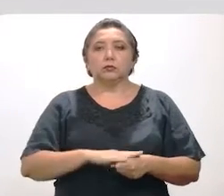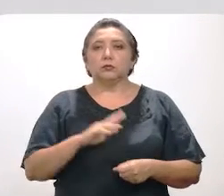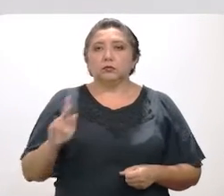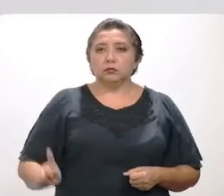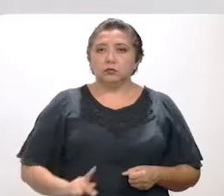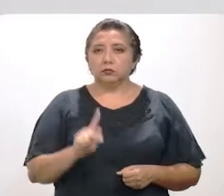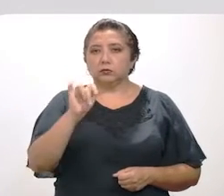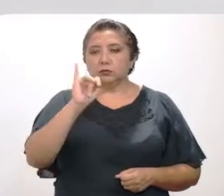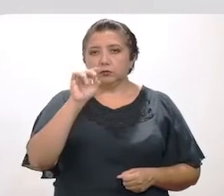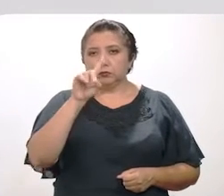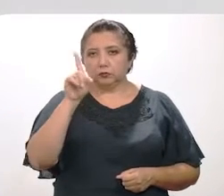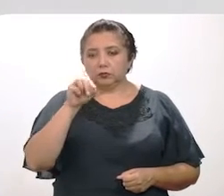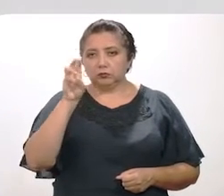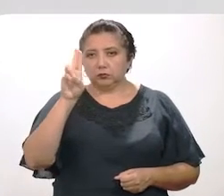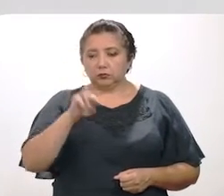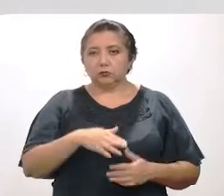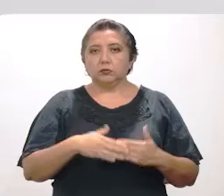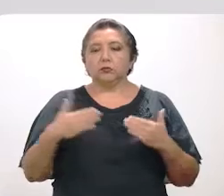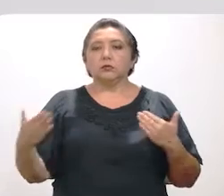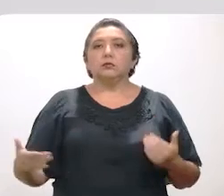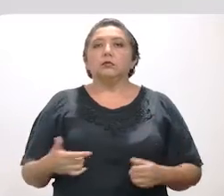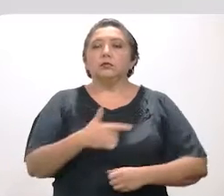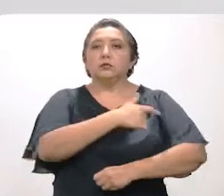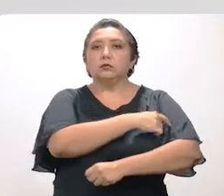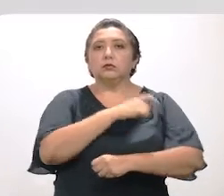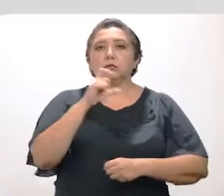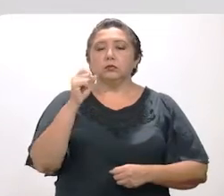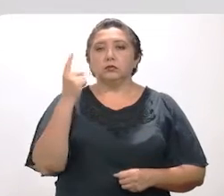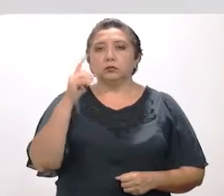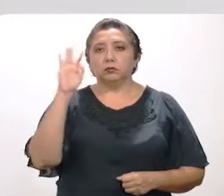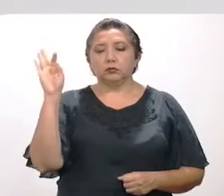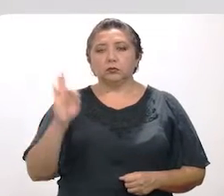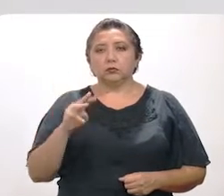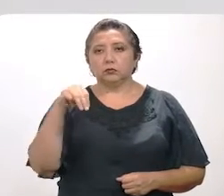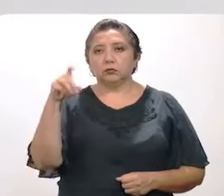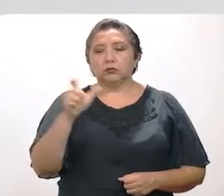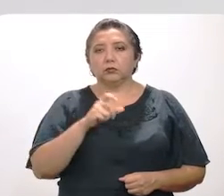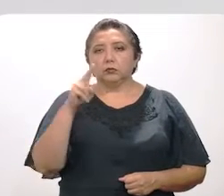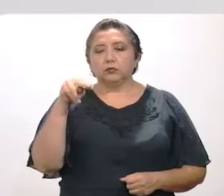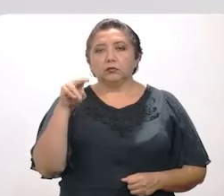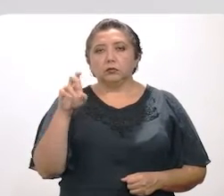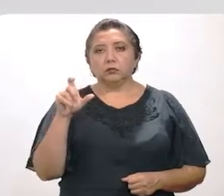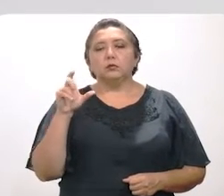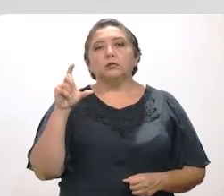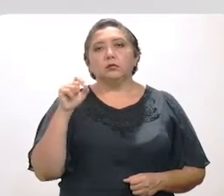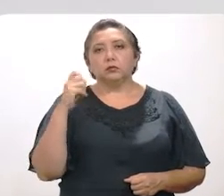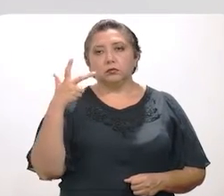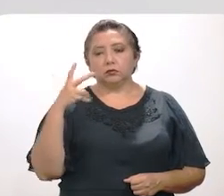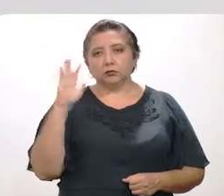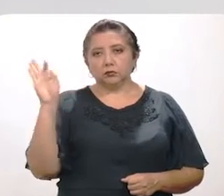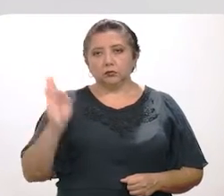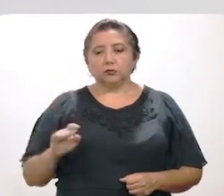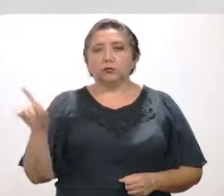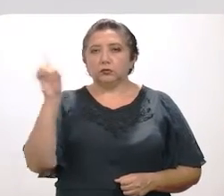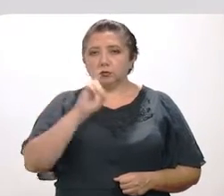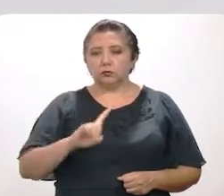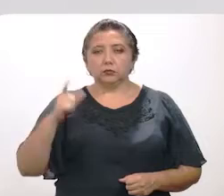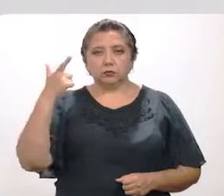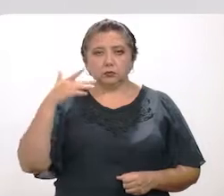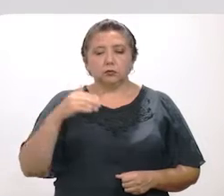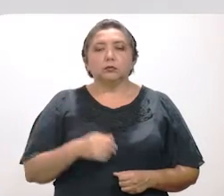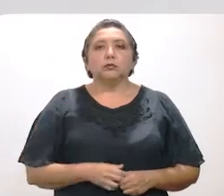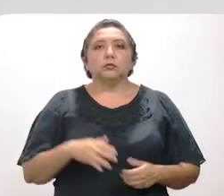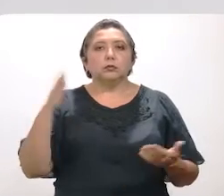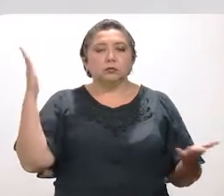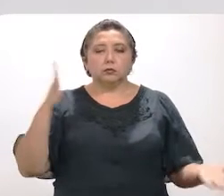de los municipios de Tizimín, con un avance en la vacunación del 21%, y Maxcanú, con un 28%. El domingo 7 llegó